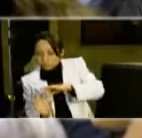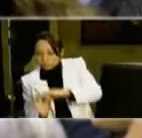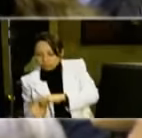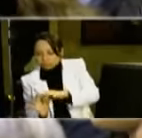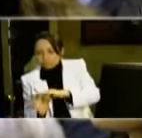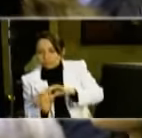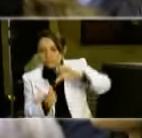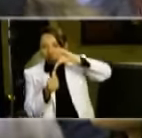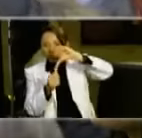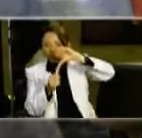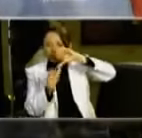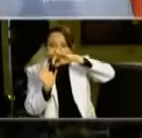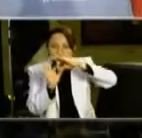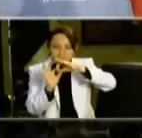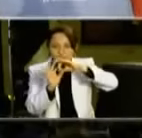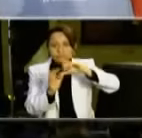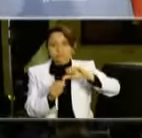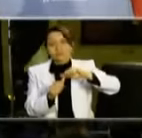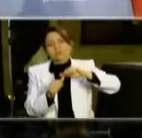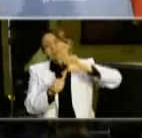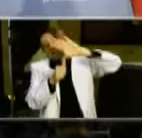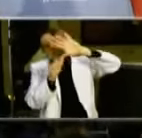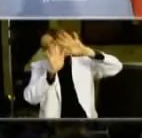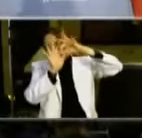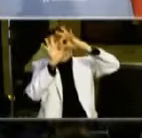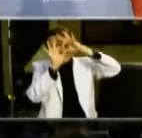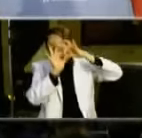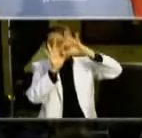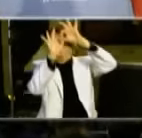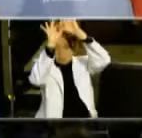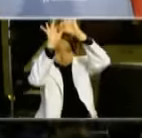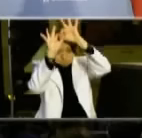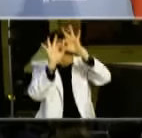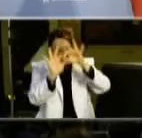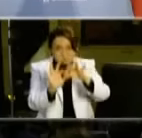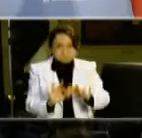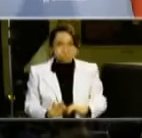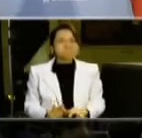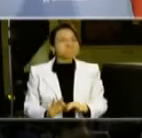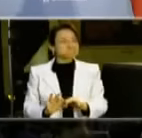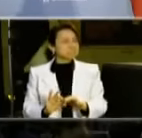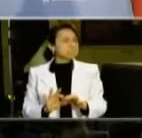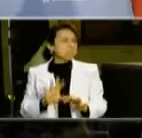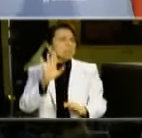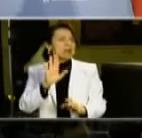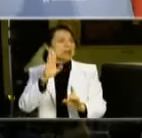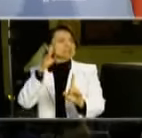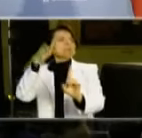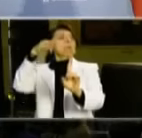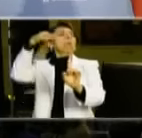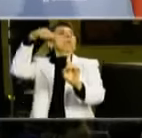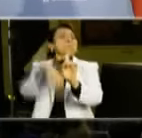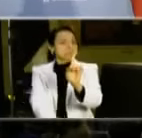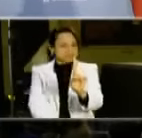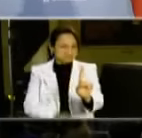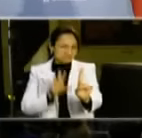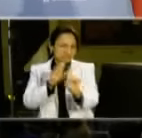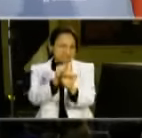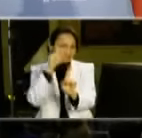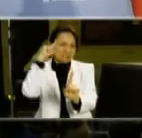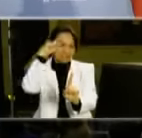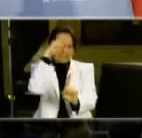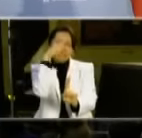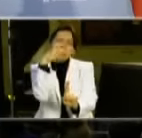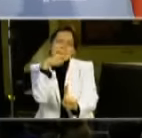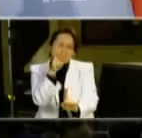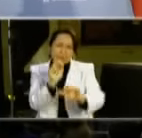gran opción. Y creo que además la realidad me da la razón todos los días a medida que los países se van agrupando y fortaleciendo su actividad